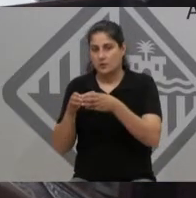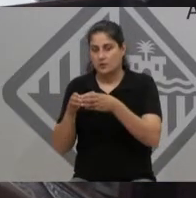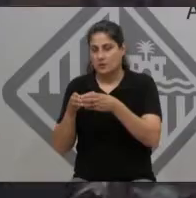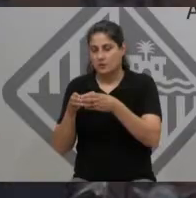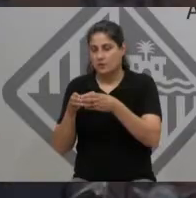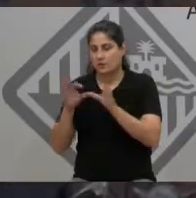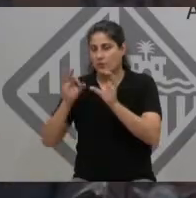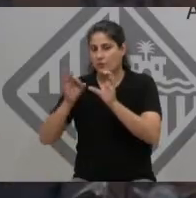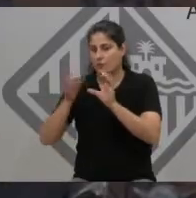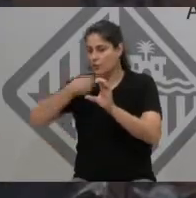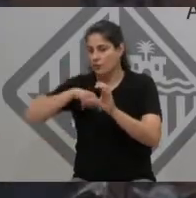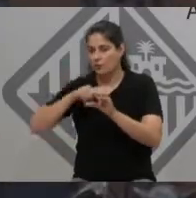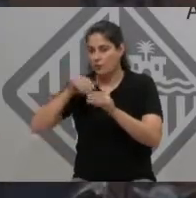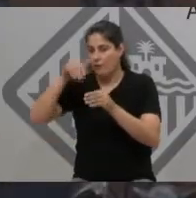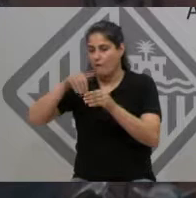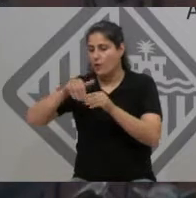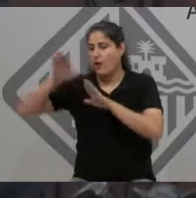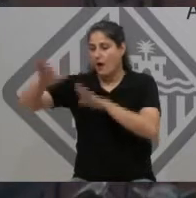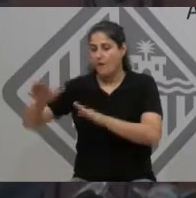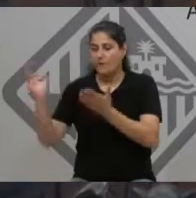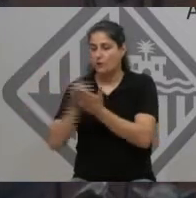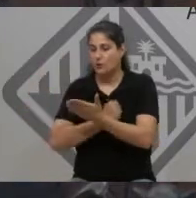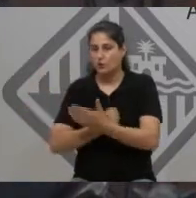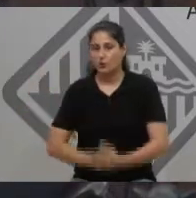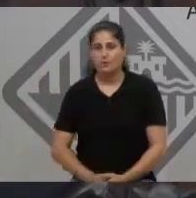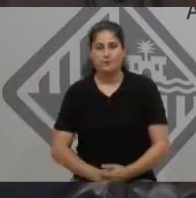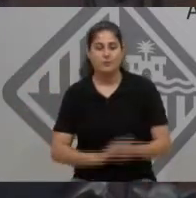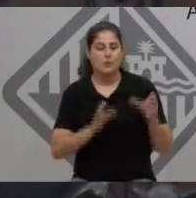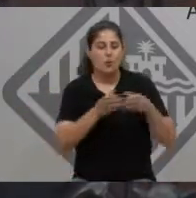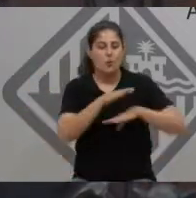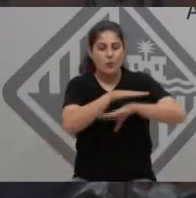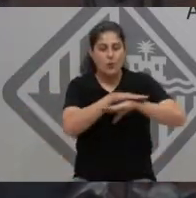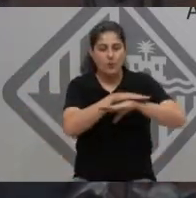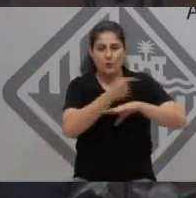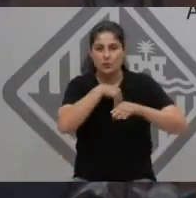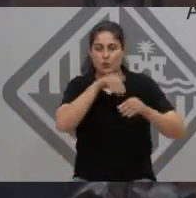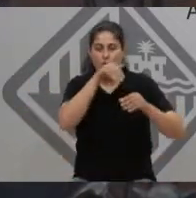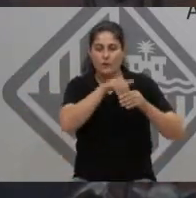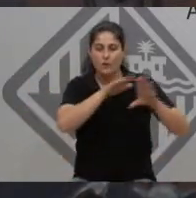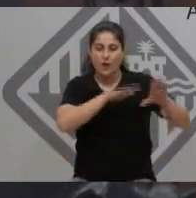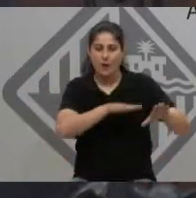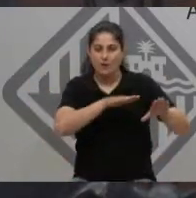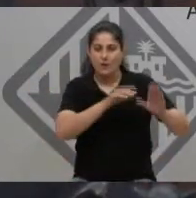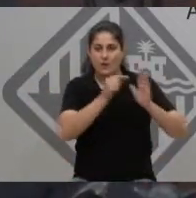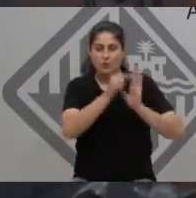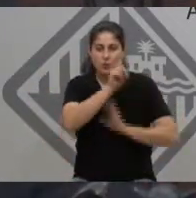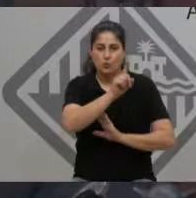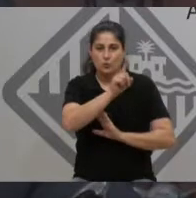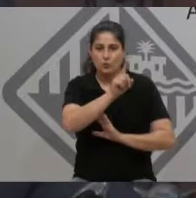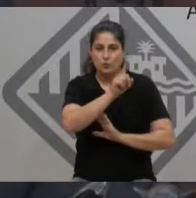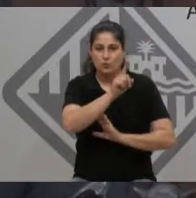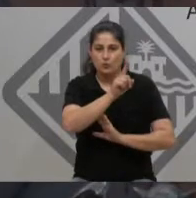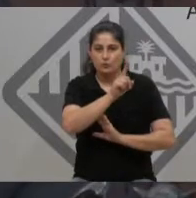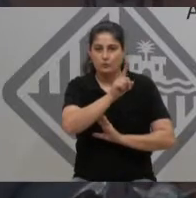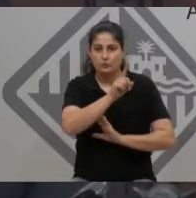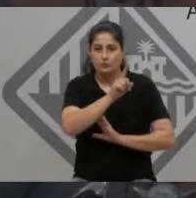Grupo Ciudadanos, votaremos todas a favor. Con respecto a las del equipo de gobierno, votaremos a favor de la primera, a pesar